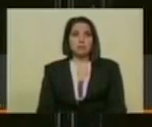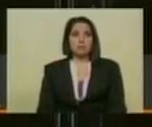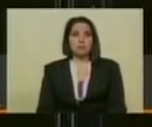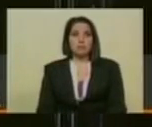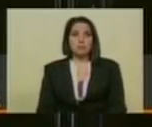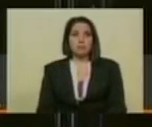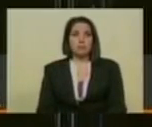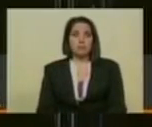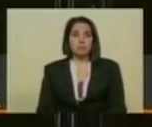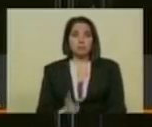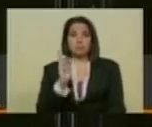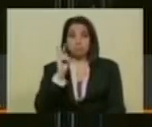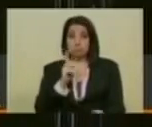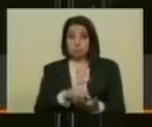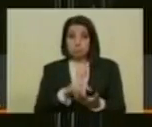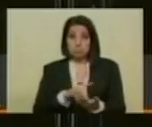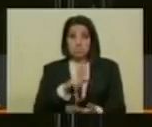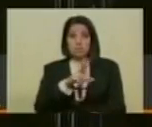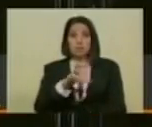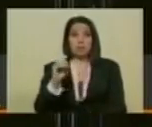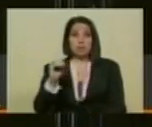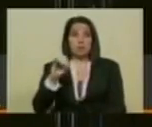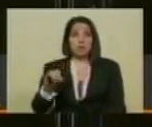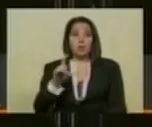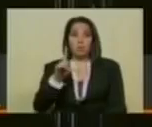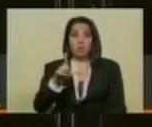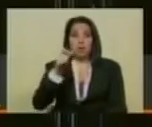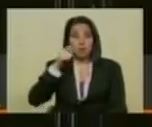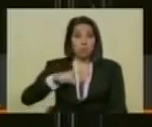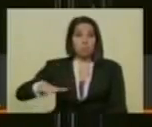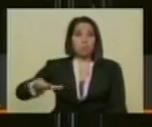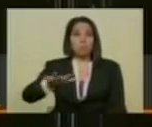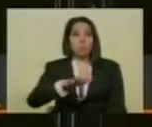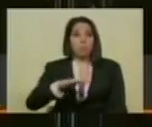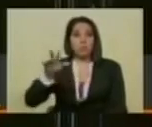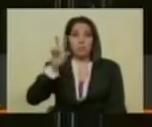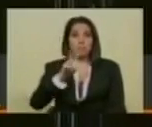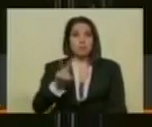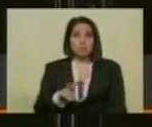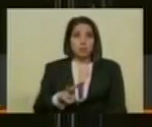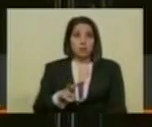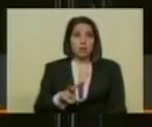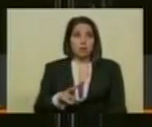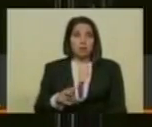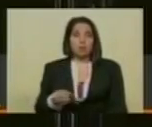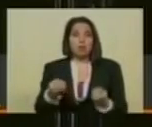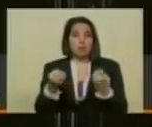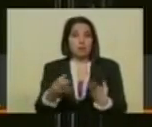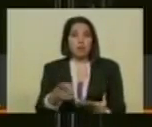Y llegó el 30 de julio y el pueblo venezolano dio una lección